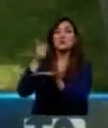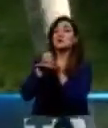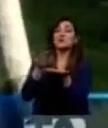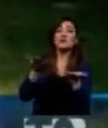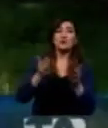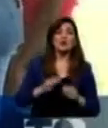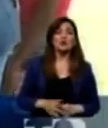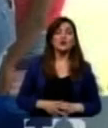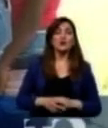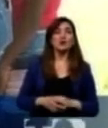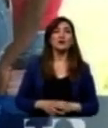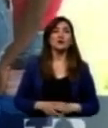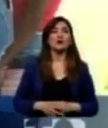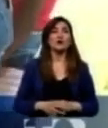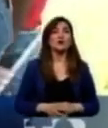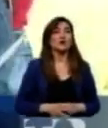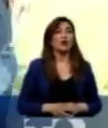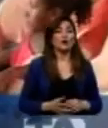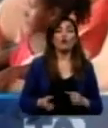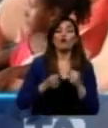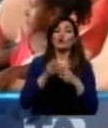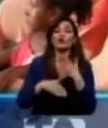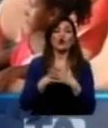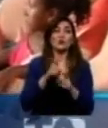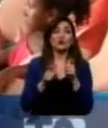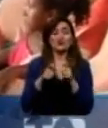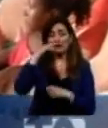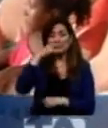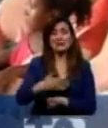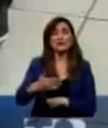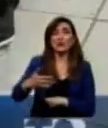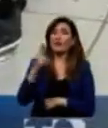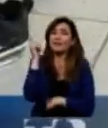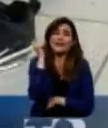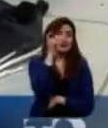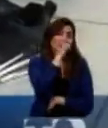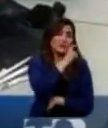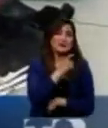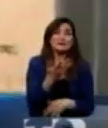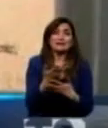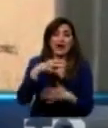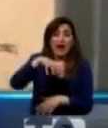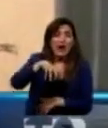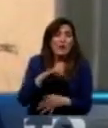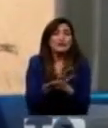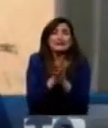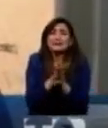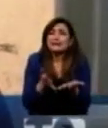ayuda. Es duro para todos los que estamos aquí, más que todas las criaturas. Todo es difícil aquí. A veces no tenemos